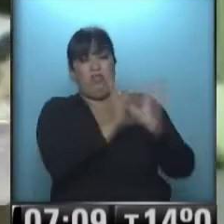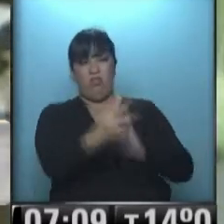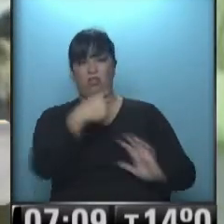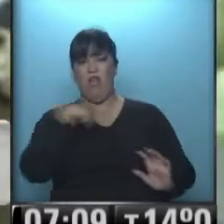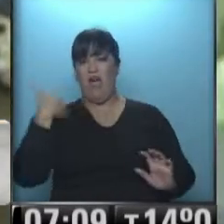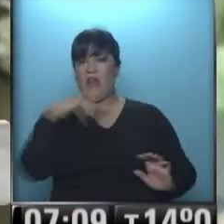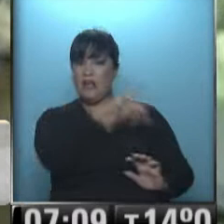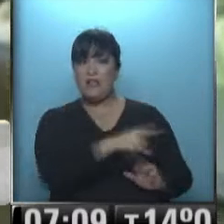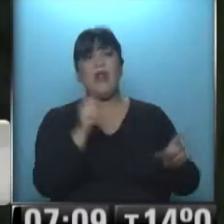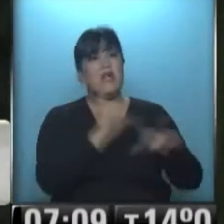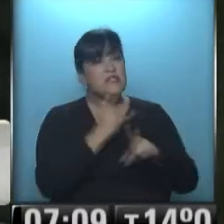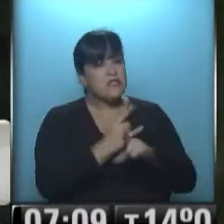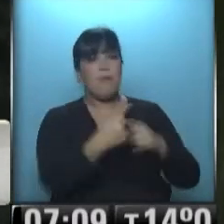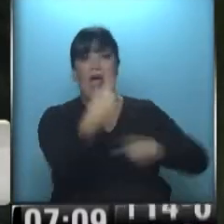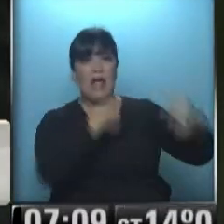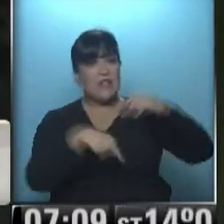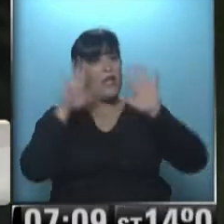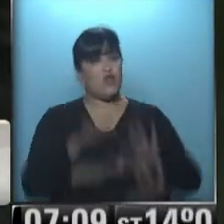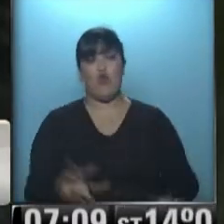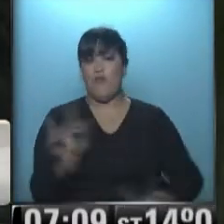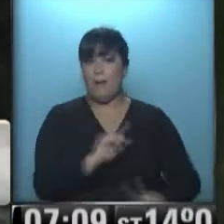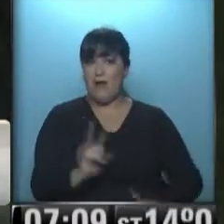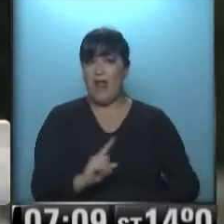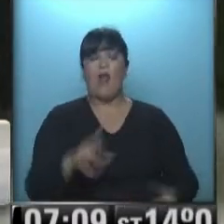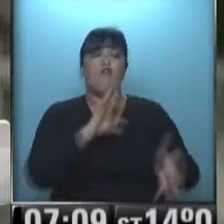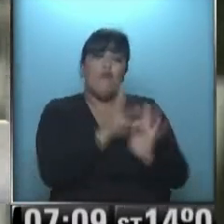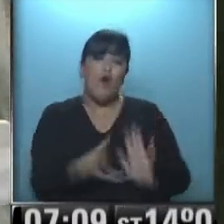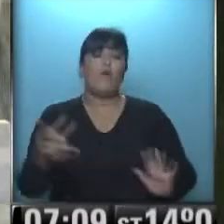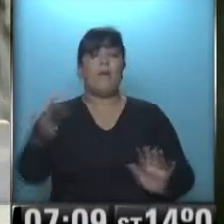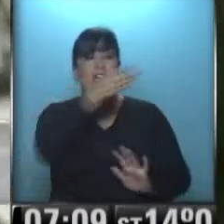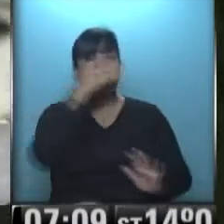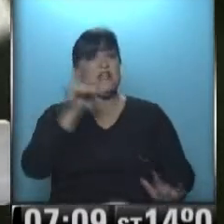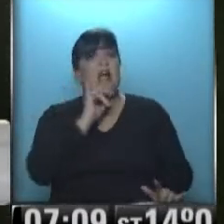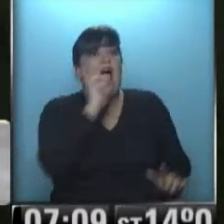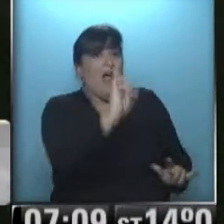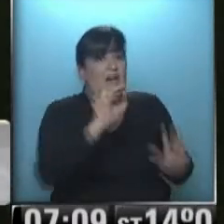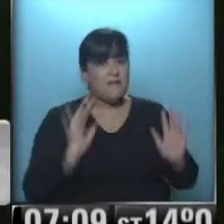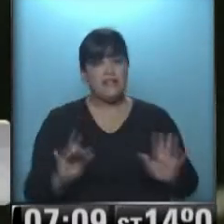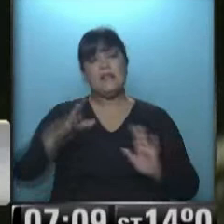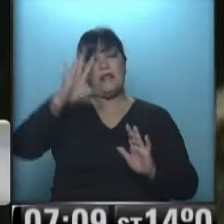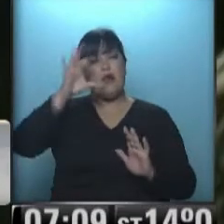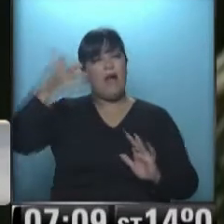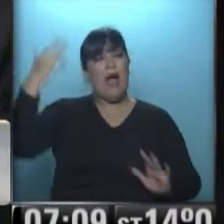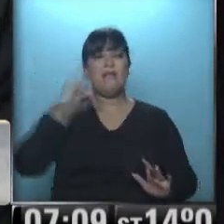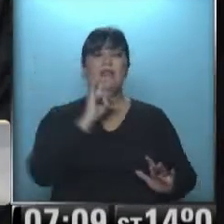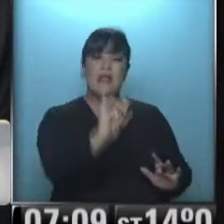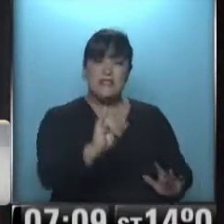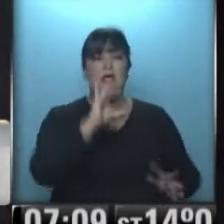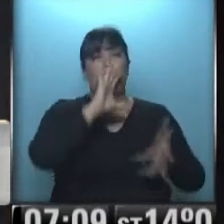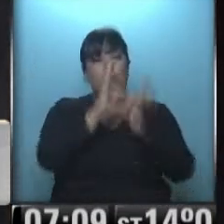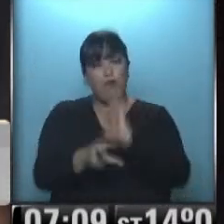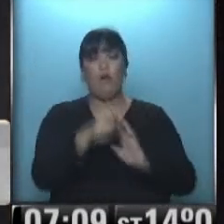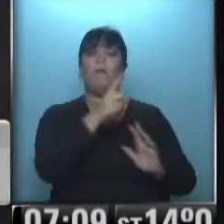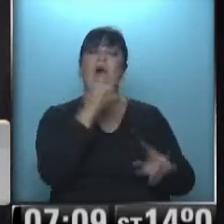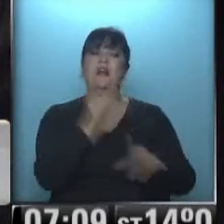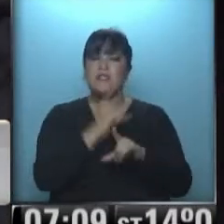país y los ataques no van a frenar. Es una advertencia que ya lanzó y te acordás, Alejandro, que ella había dicho, no descartemos también esa matiné de